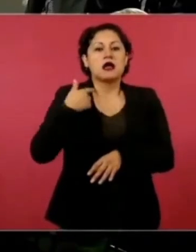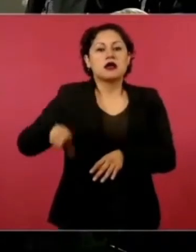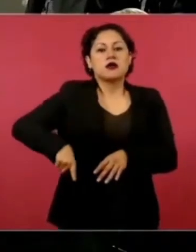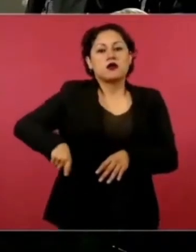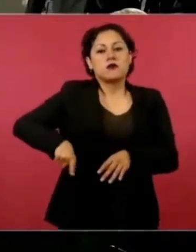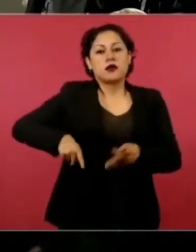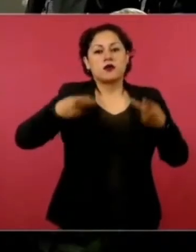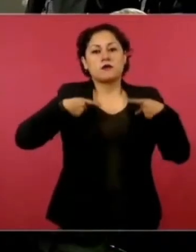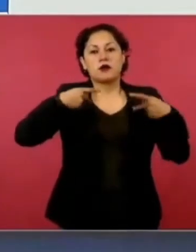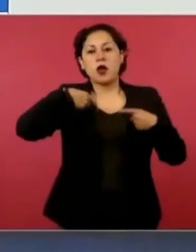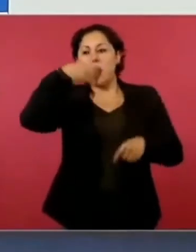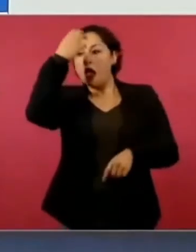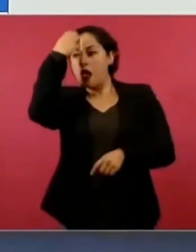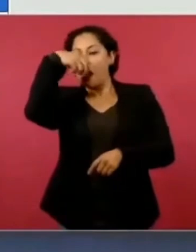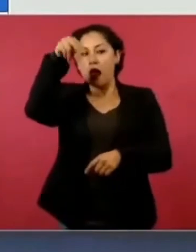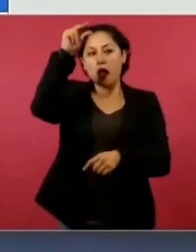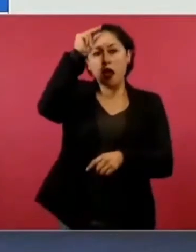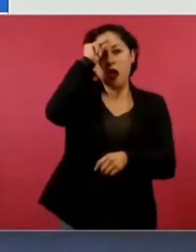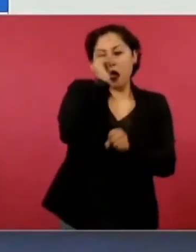manejando la economía,